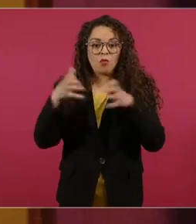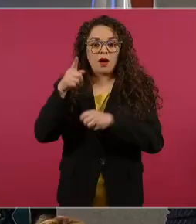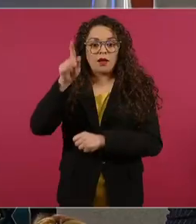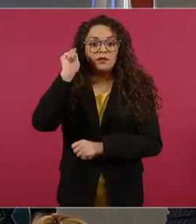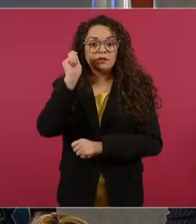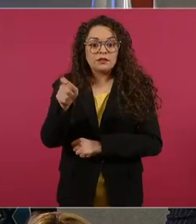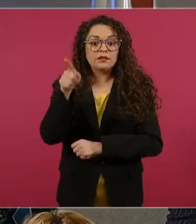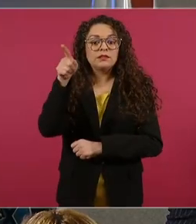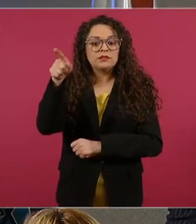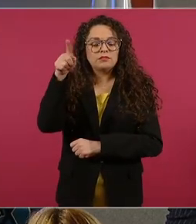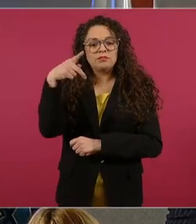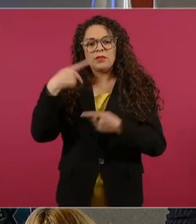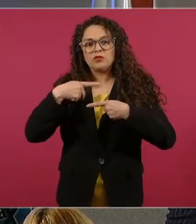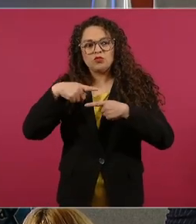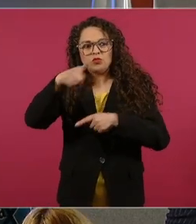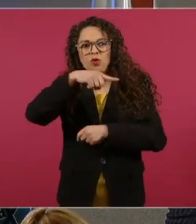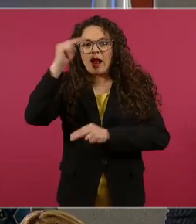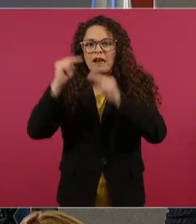nivel.